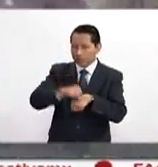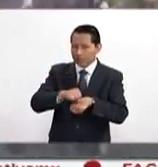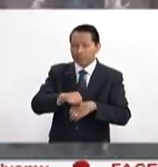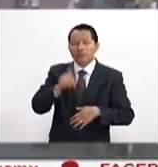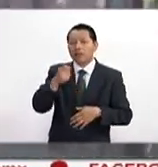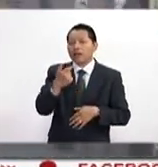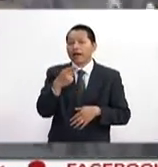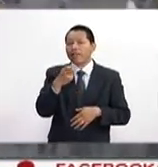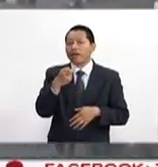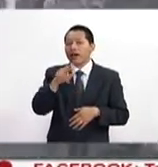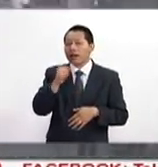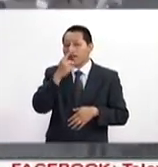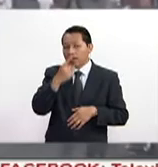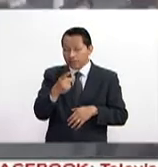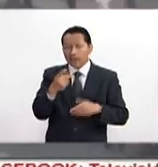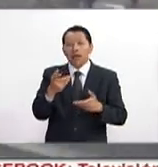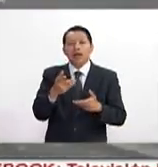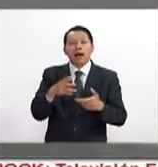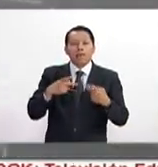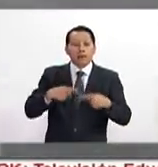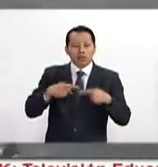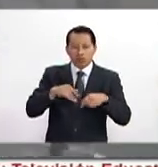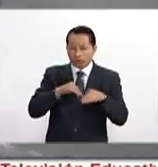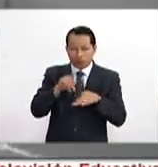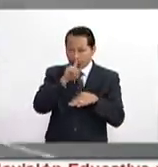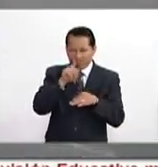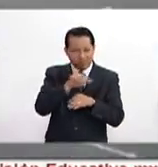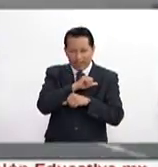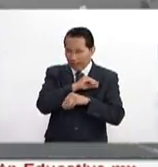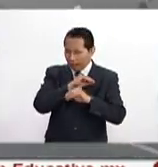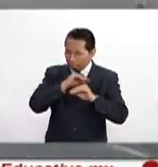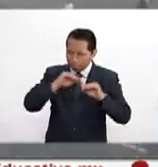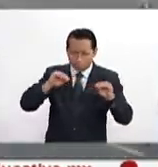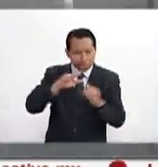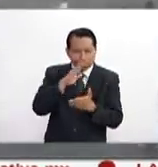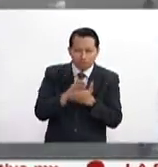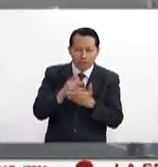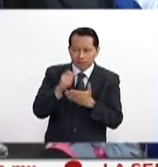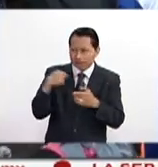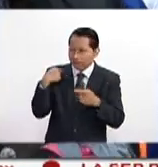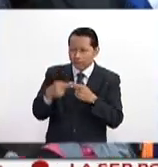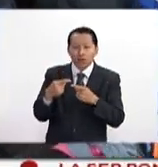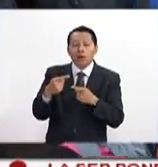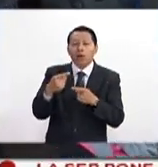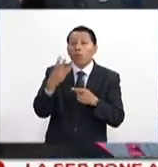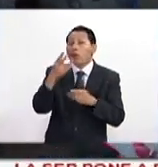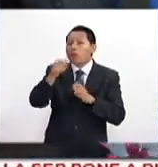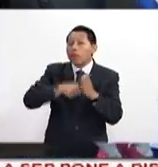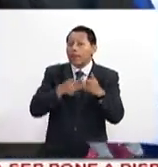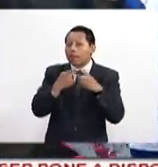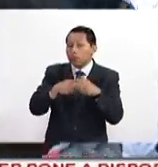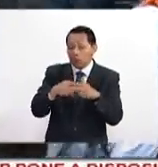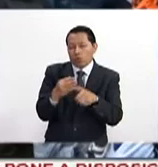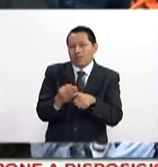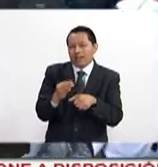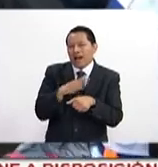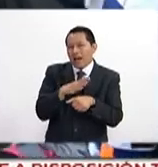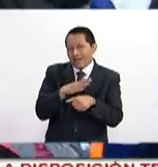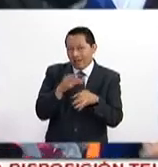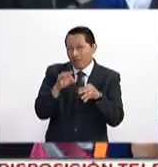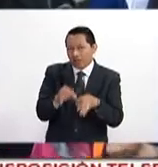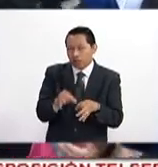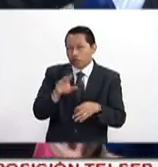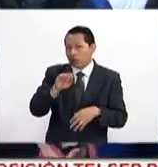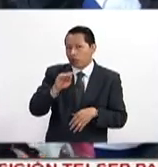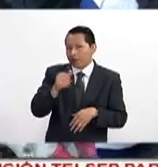Guevara dijo que el paro cívico es parte del aumento de las protestas que empezaron hace 4 meses y que ya han dejado hasta el momento de manera